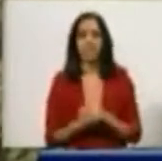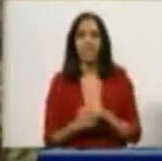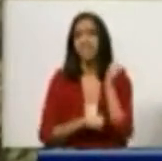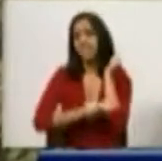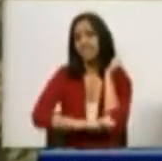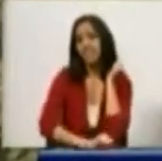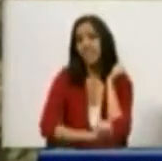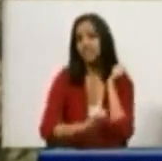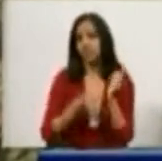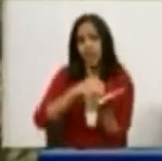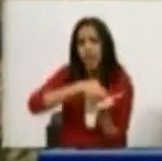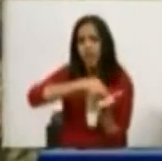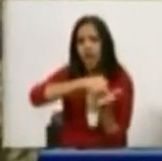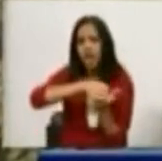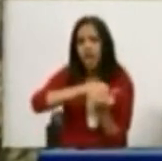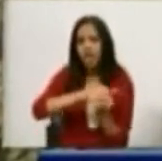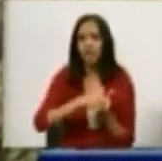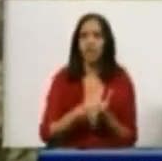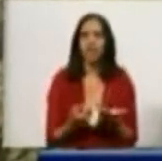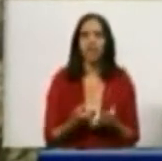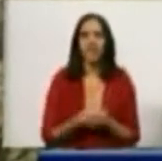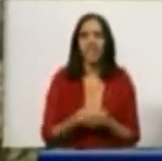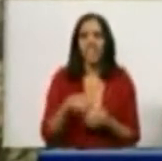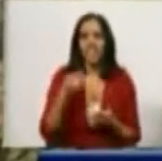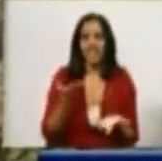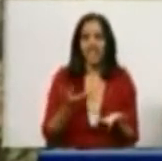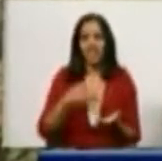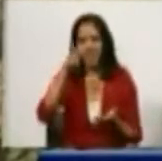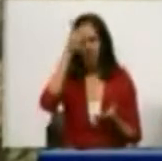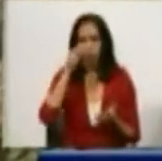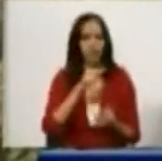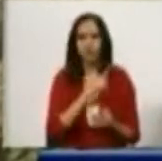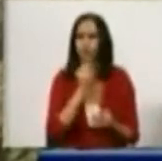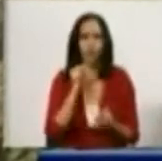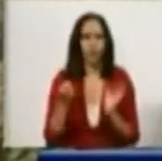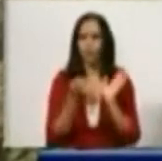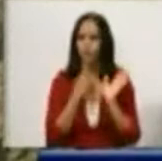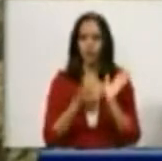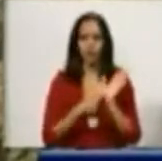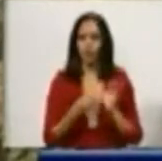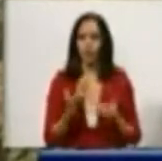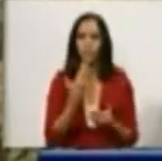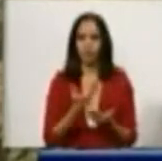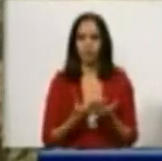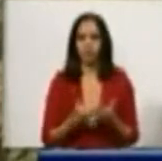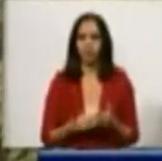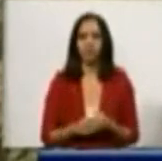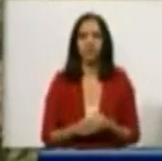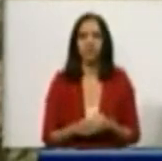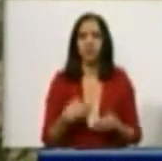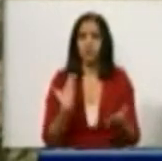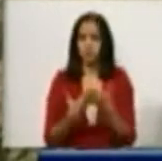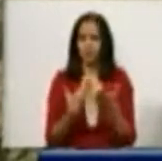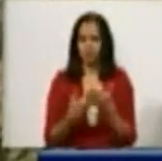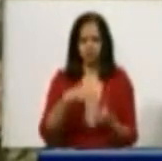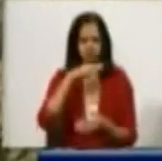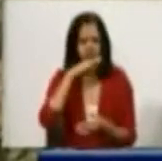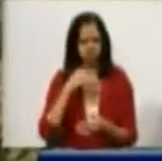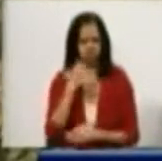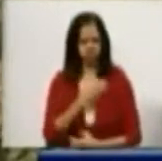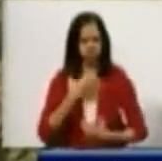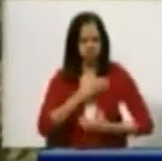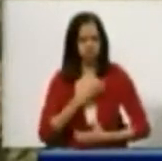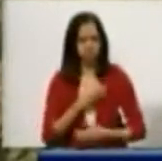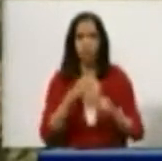y arrastrado Henry falzón no cumplió con Lo prometido los postulados por el partido se encuentran molestos porque hace semanas que